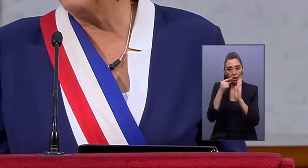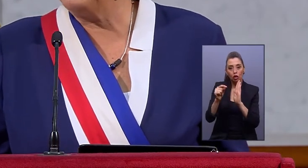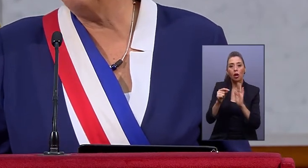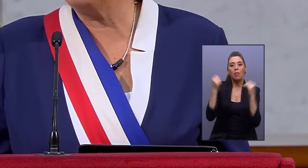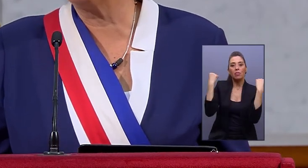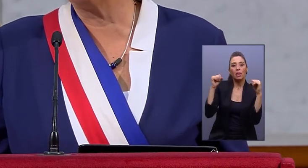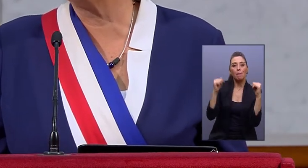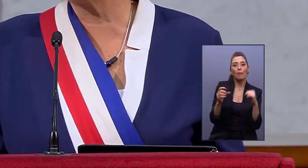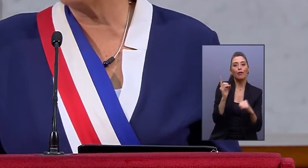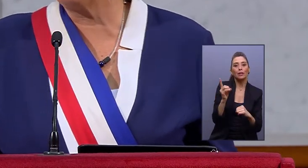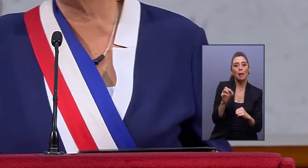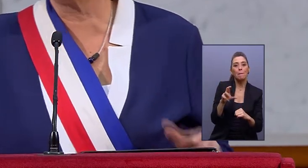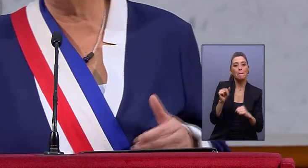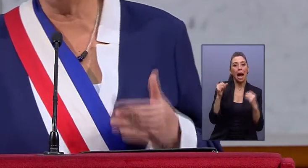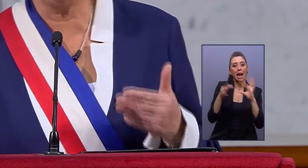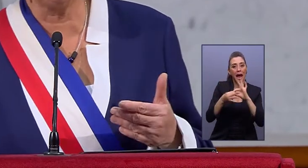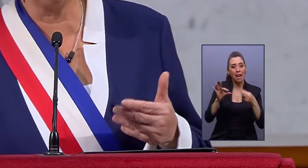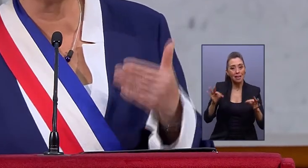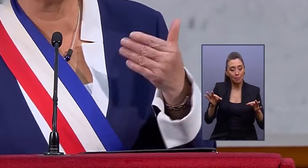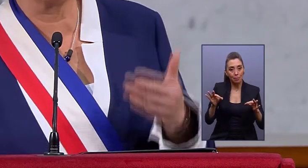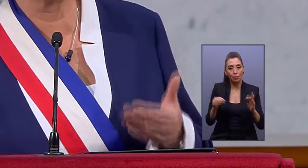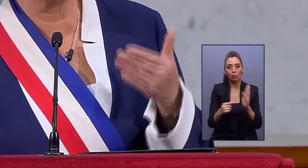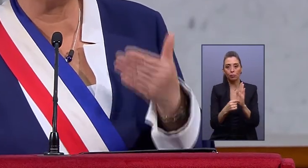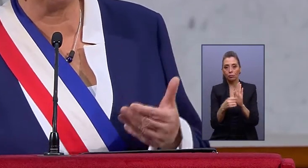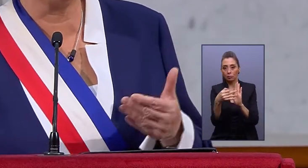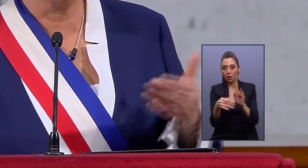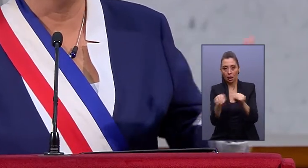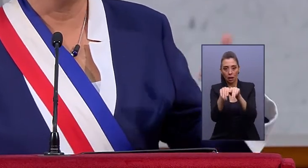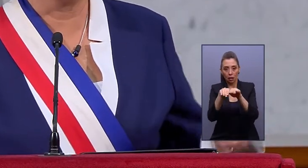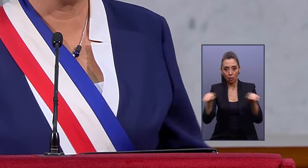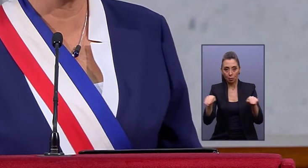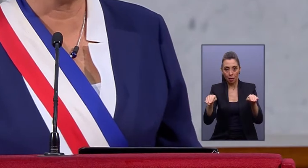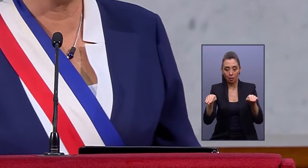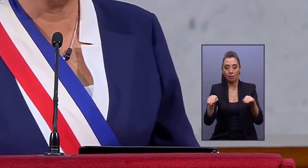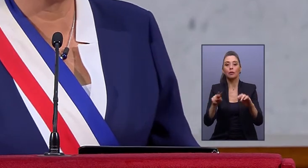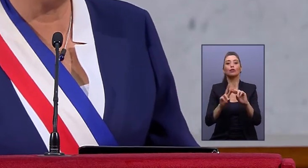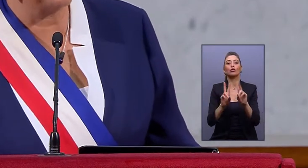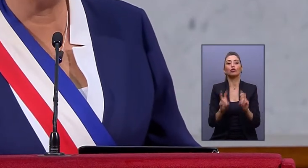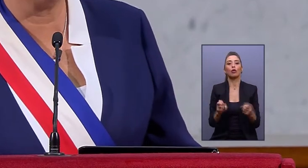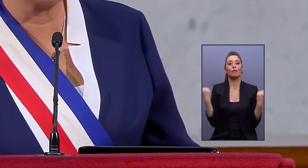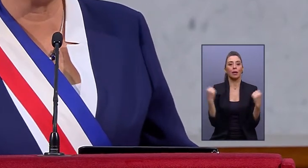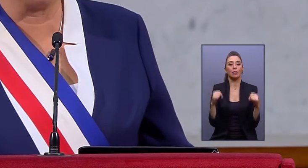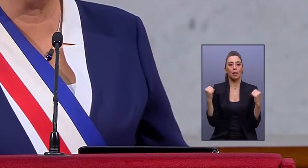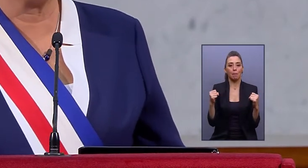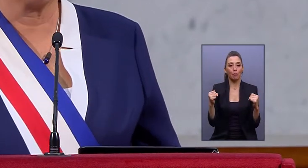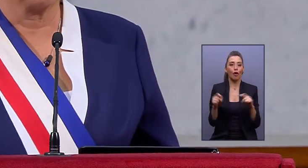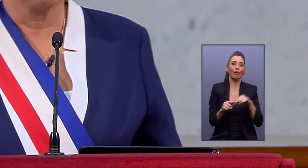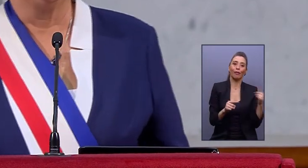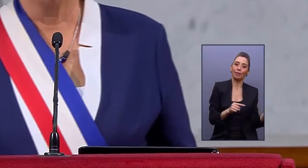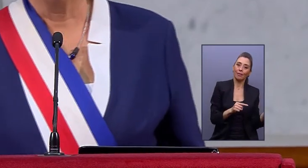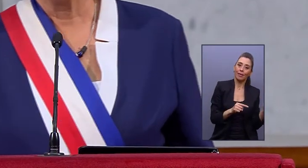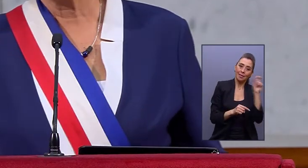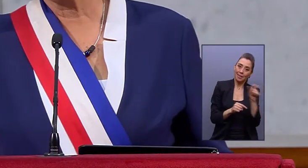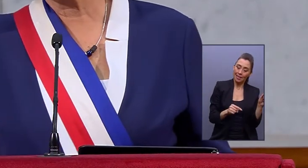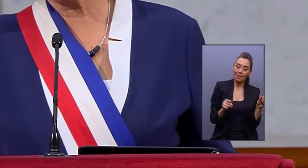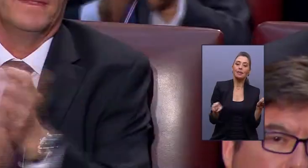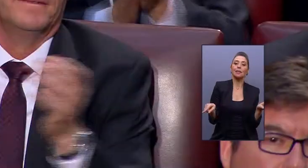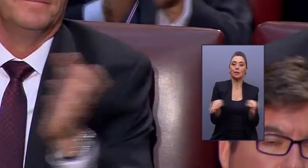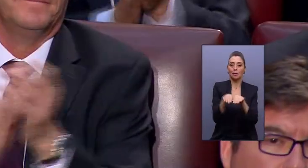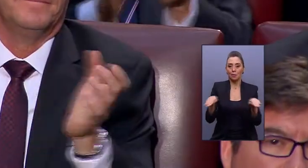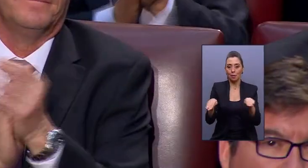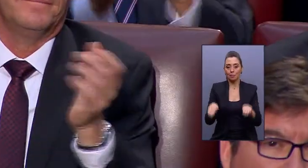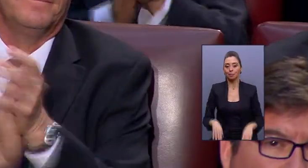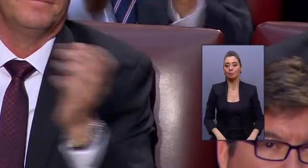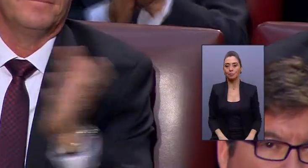adaptado y paralímpico, que le entrega formalmente un tratamiento igualitario en relación al deporte convencional.